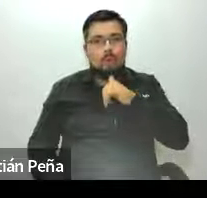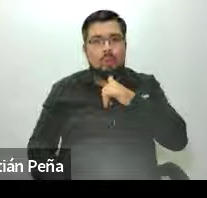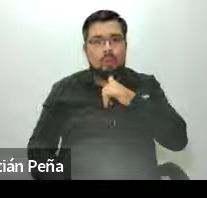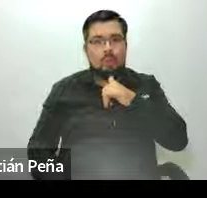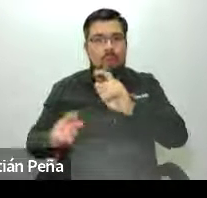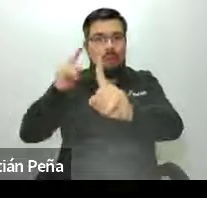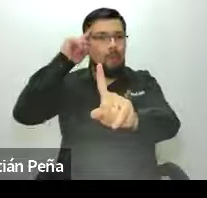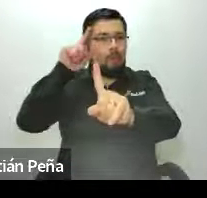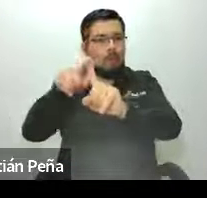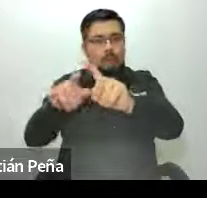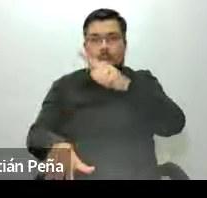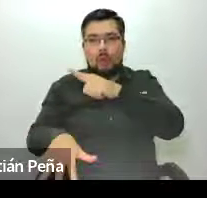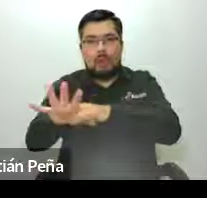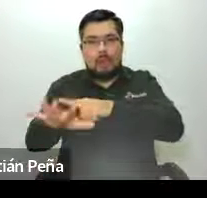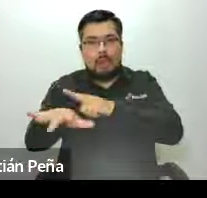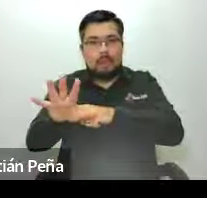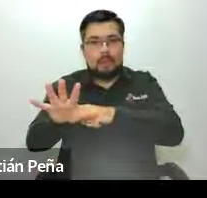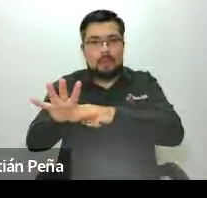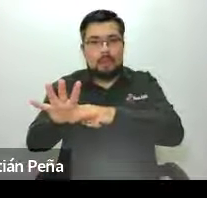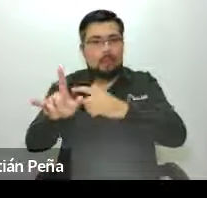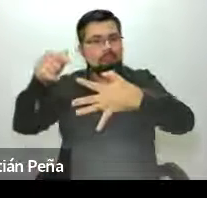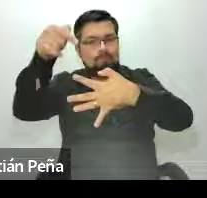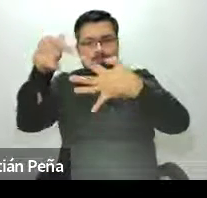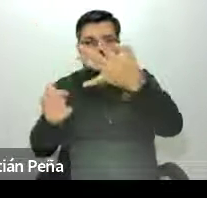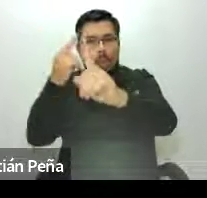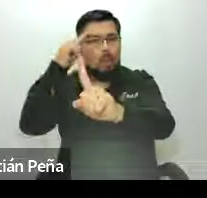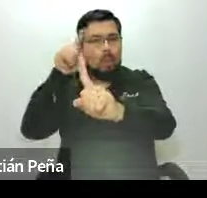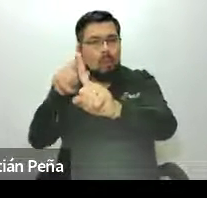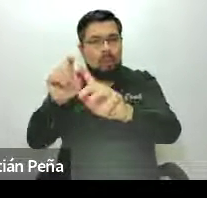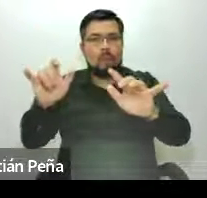priorizan las progresiones o la progresión curricular, yo todos